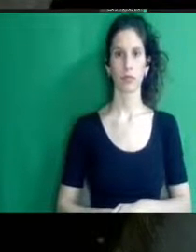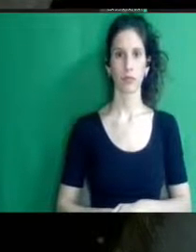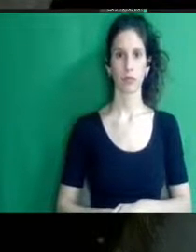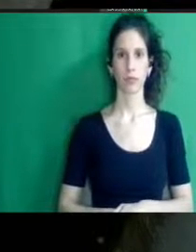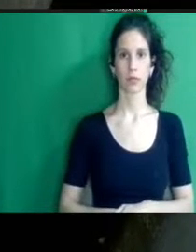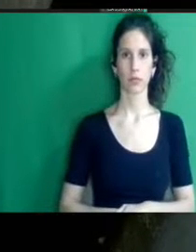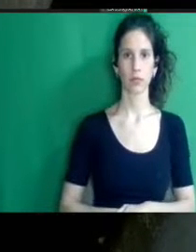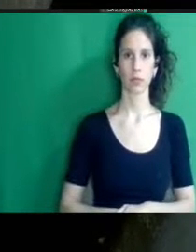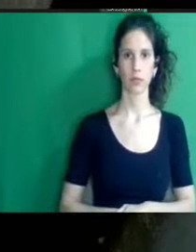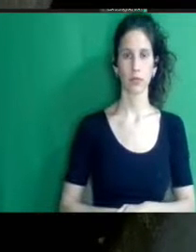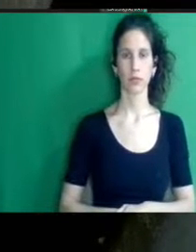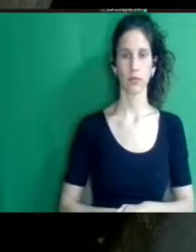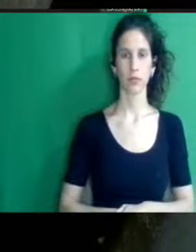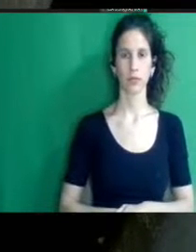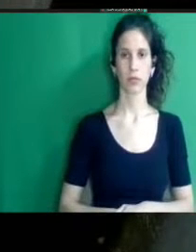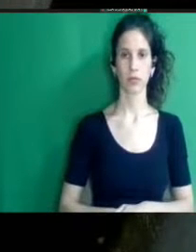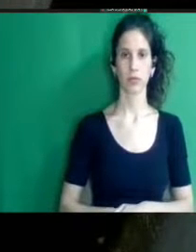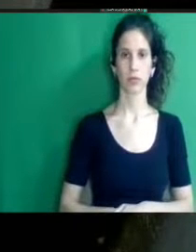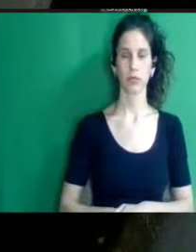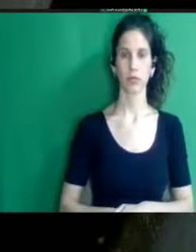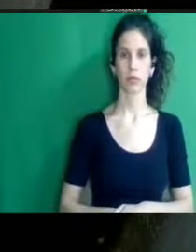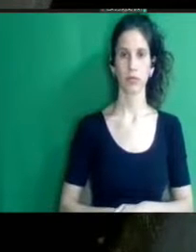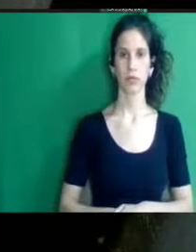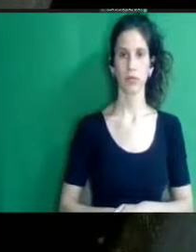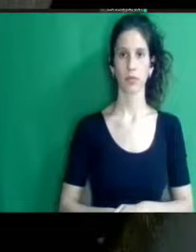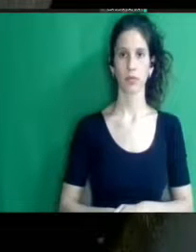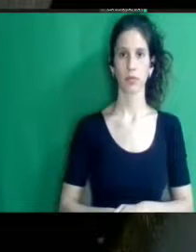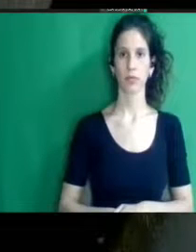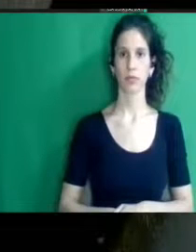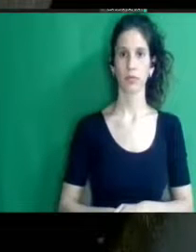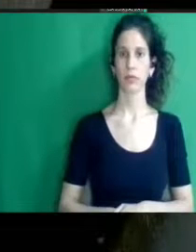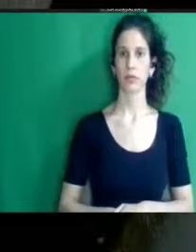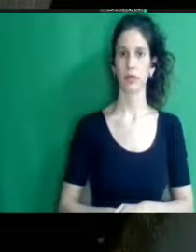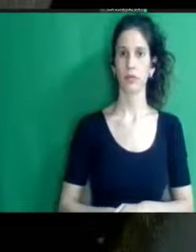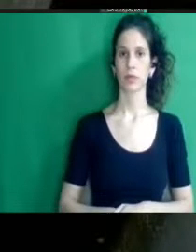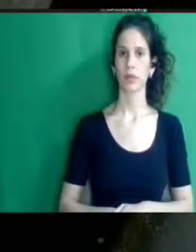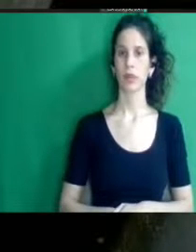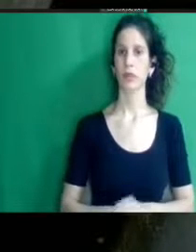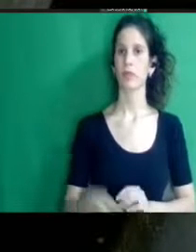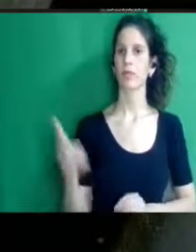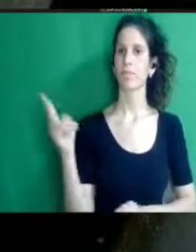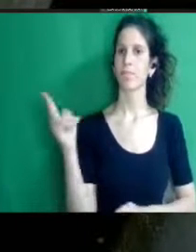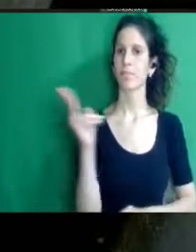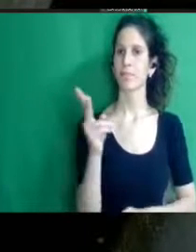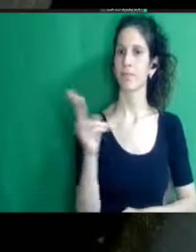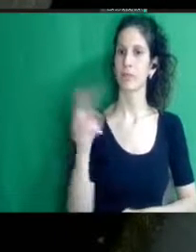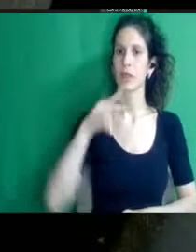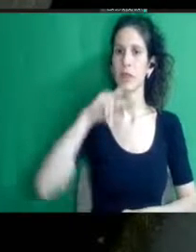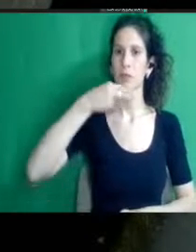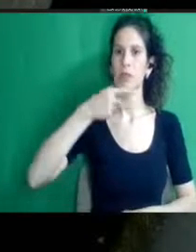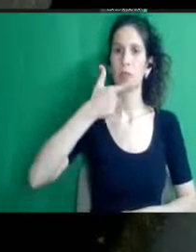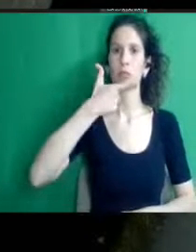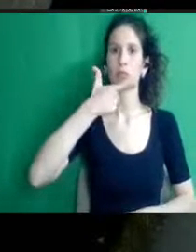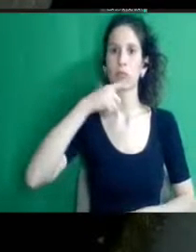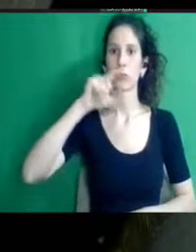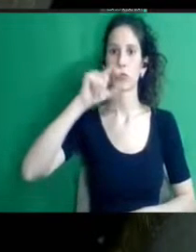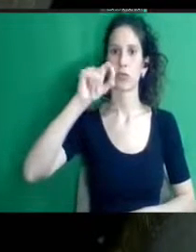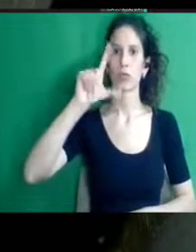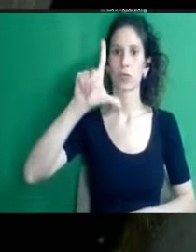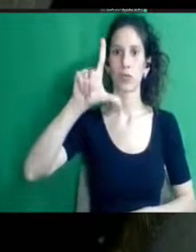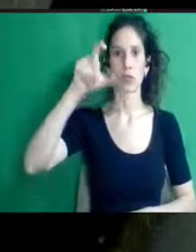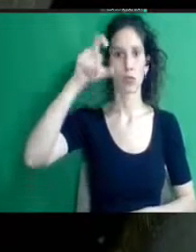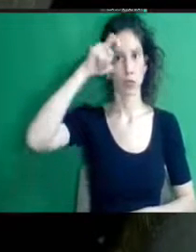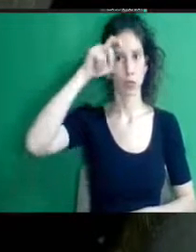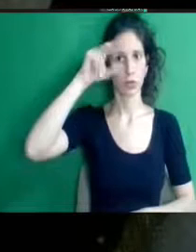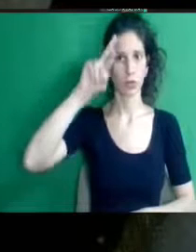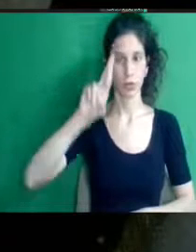capítulo Colombia. Tenemos a dos Soler, a Edgar Soler de Colombia, que va a poner una ponencia sobre guía